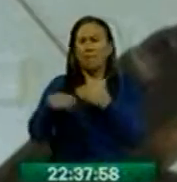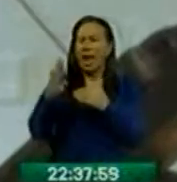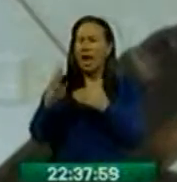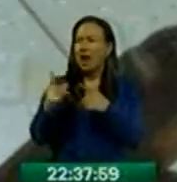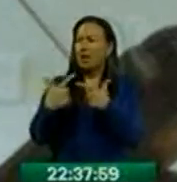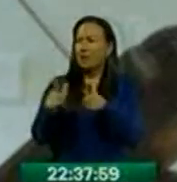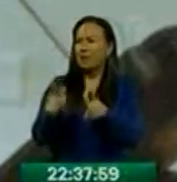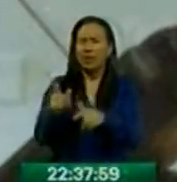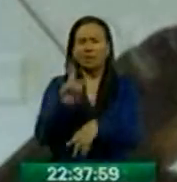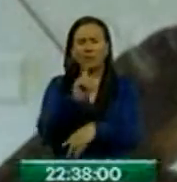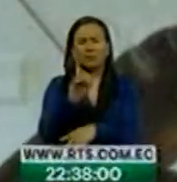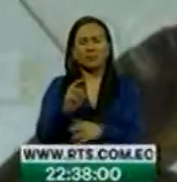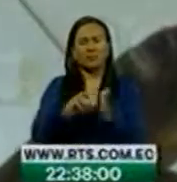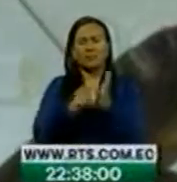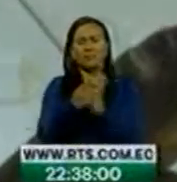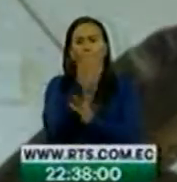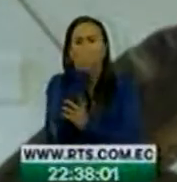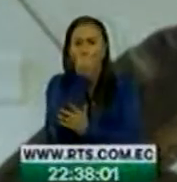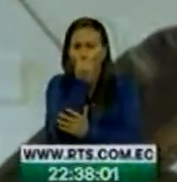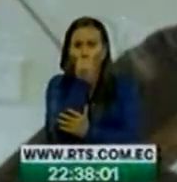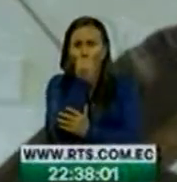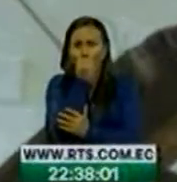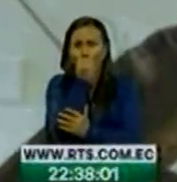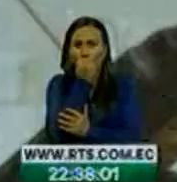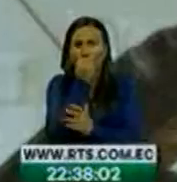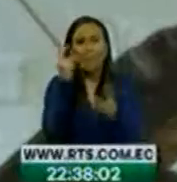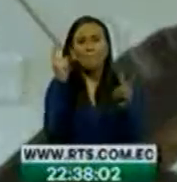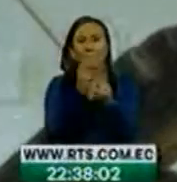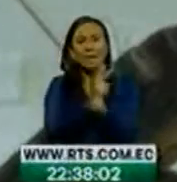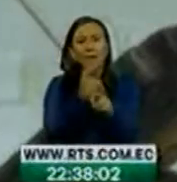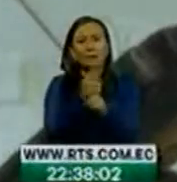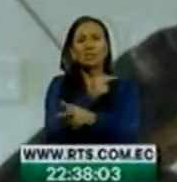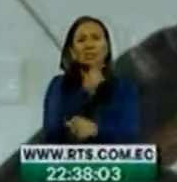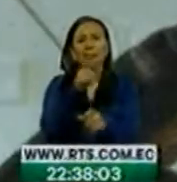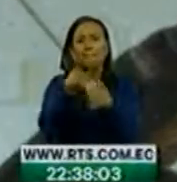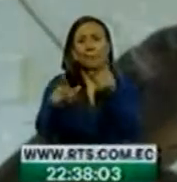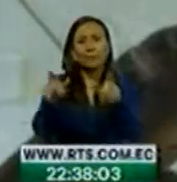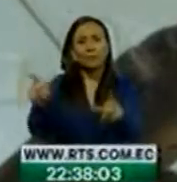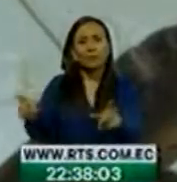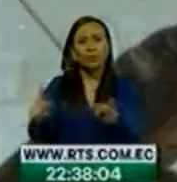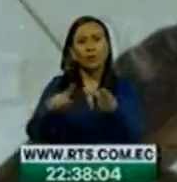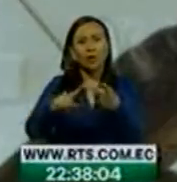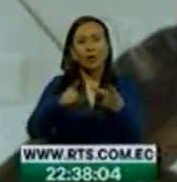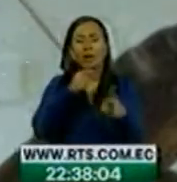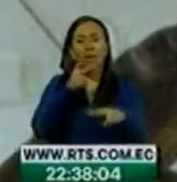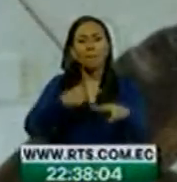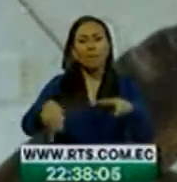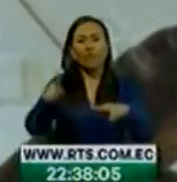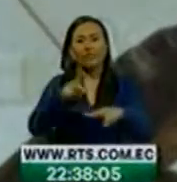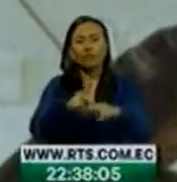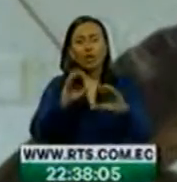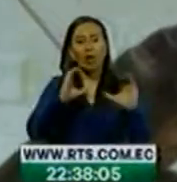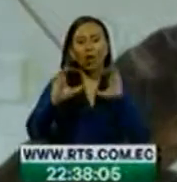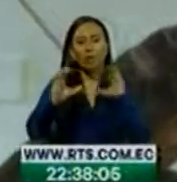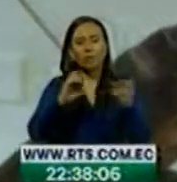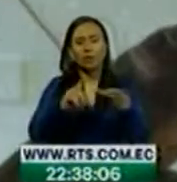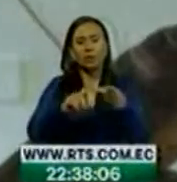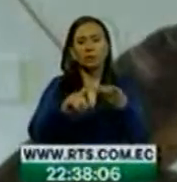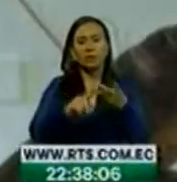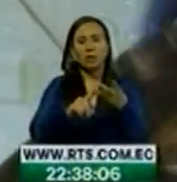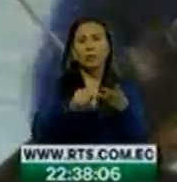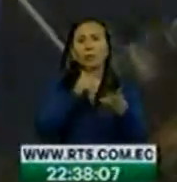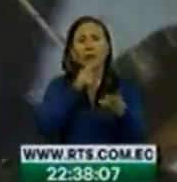libertades, todo lo contrario, es un verdadero riesgo para los ciudadanos, para los profesionales de la comunicación, para